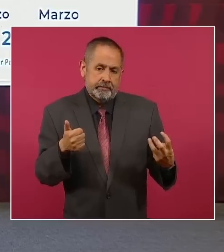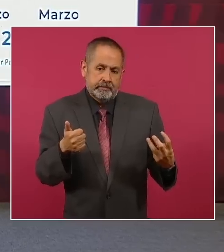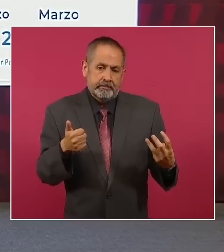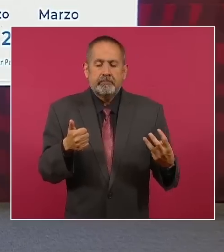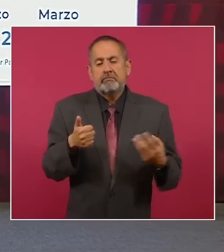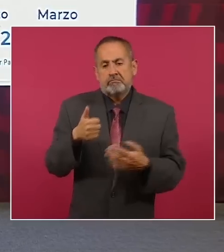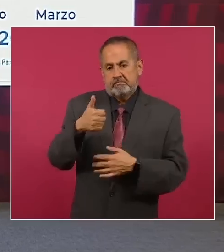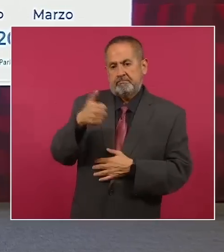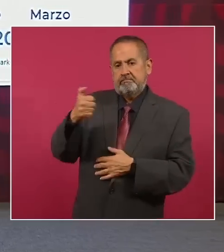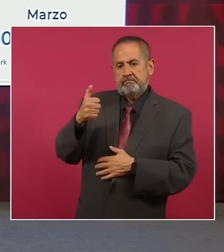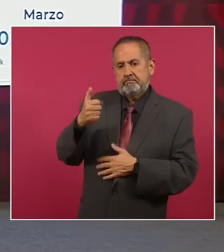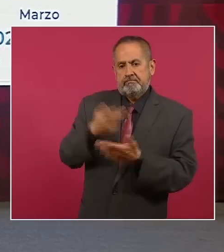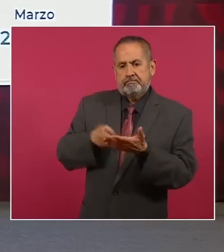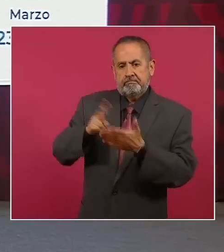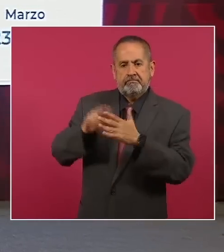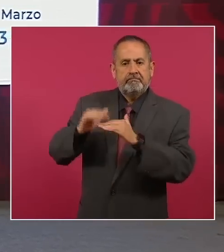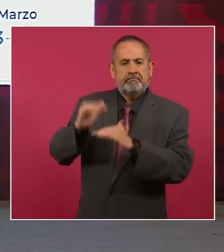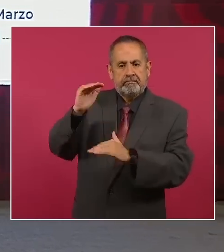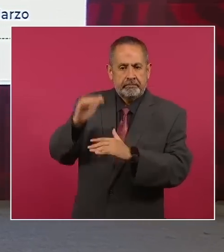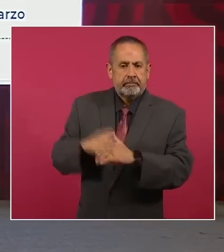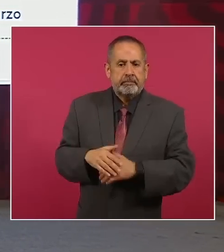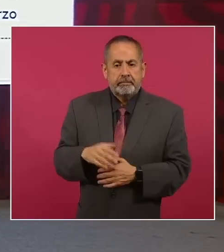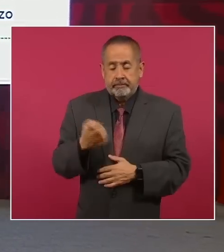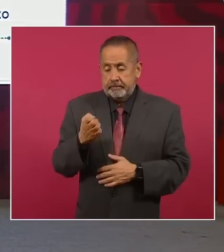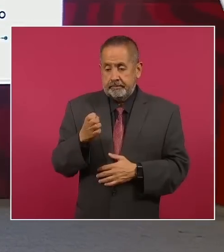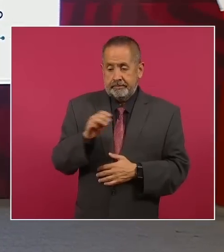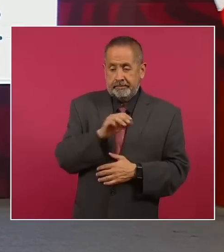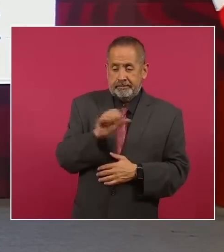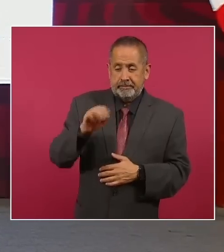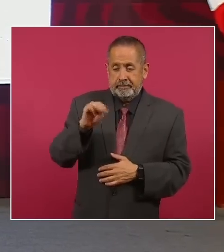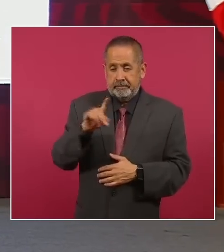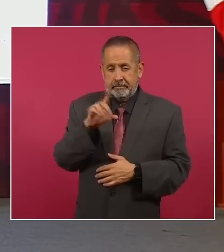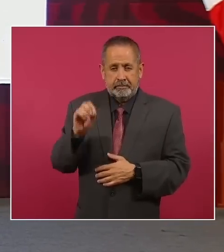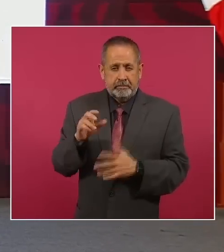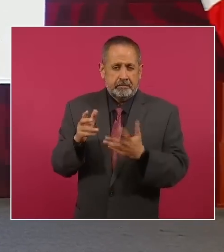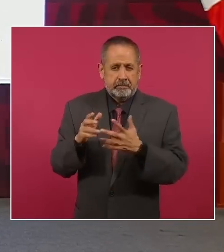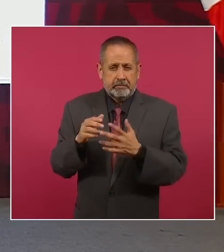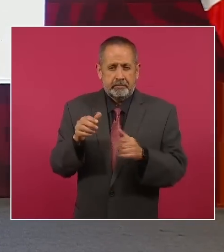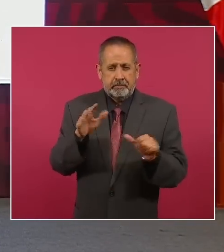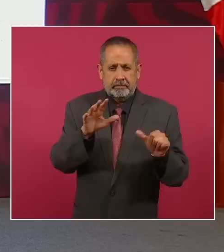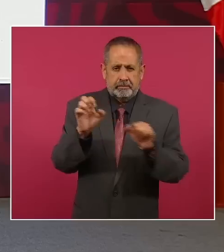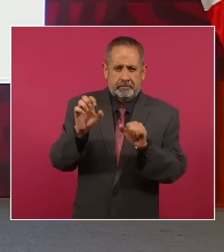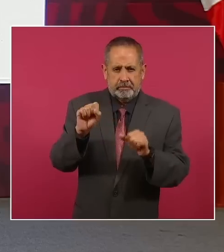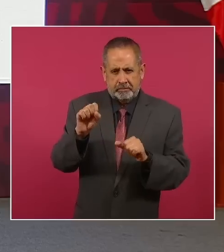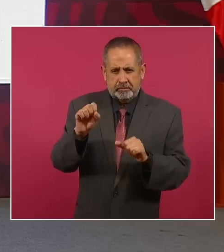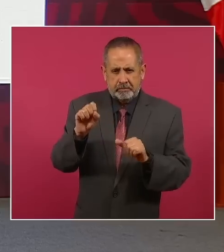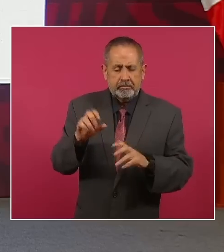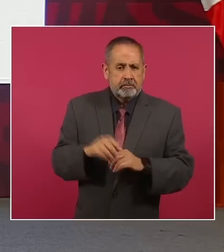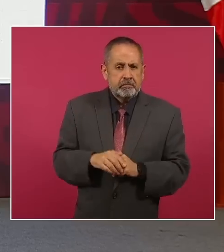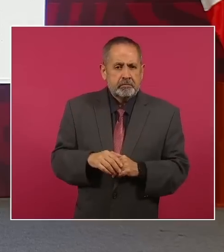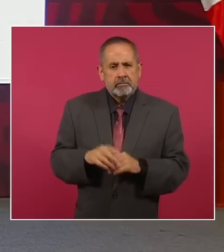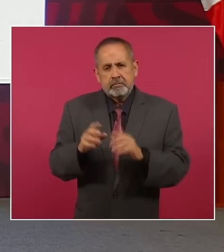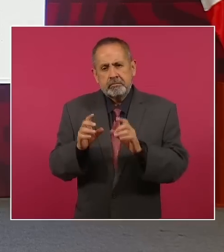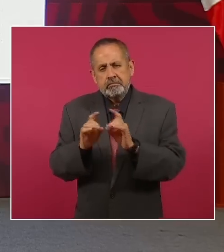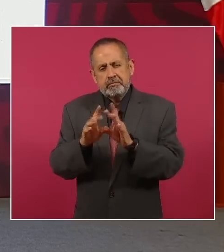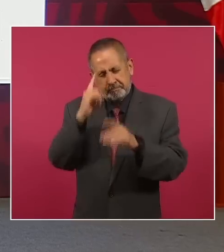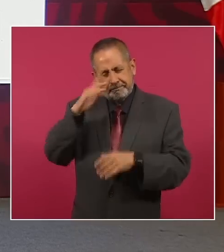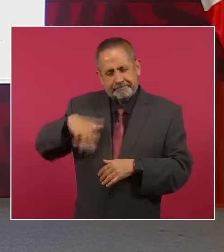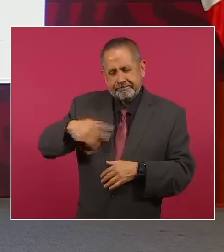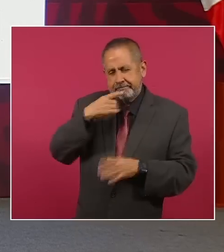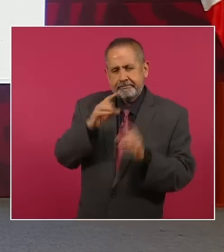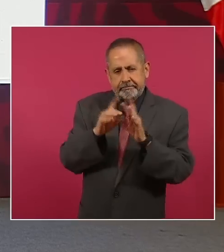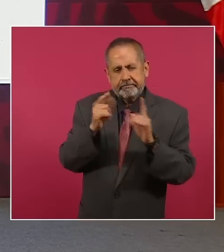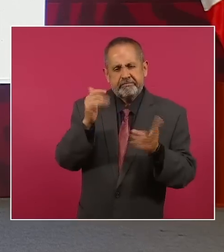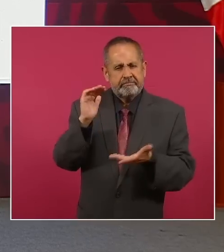recibimos. En enero-marzo de este año estamos en 660 por los eventos estos que les